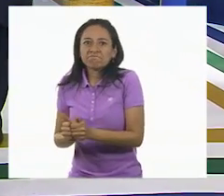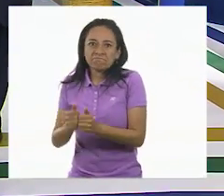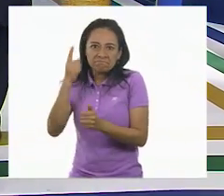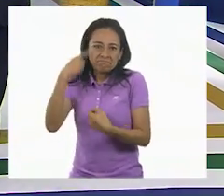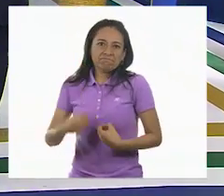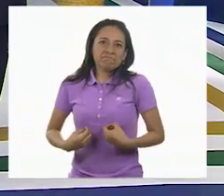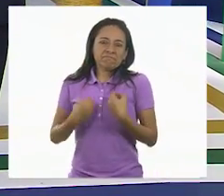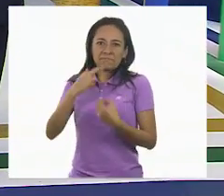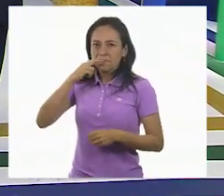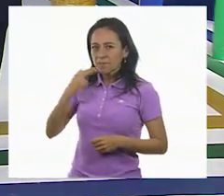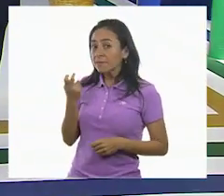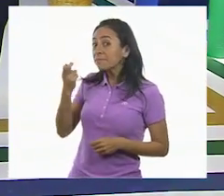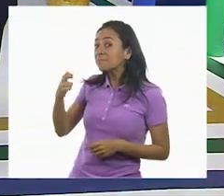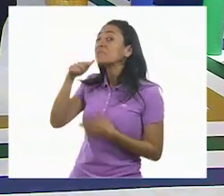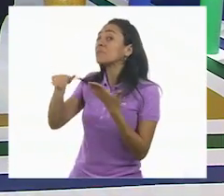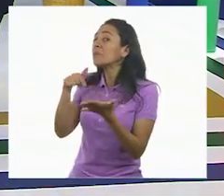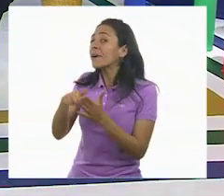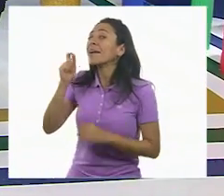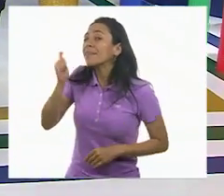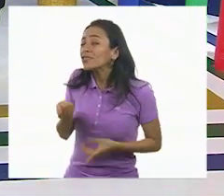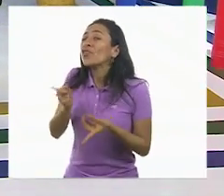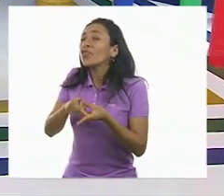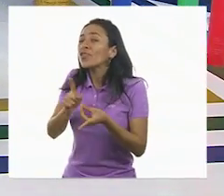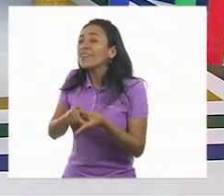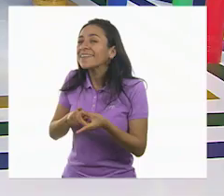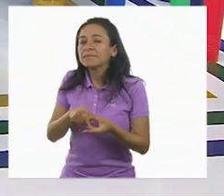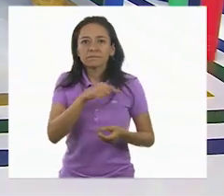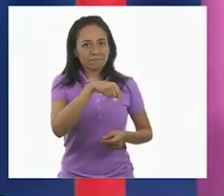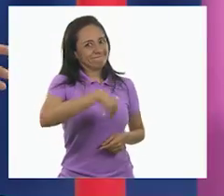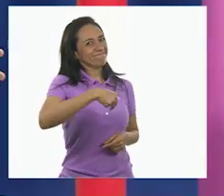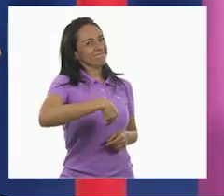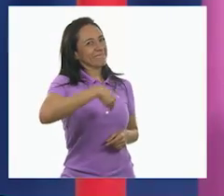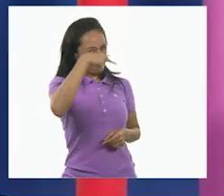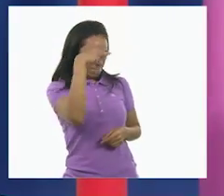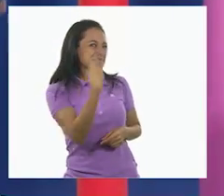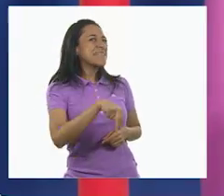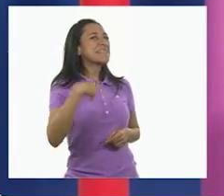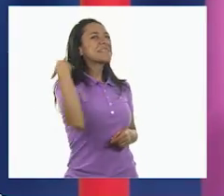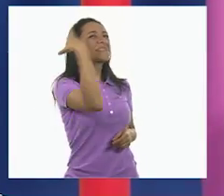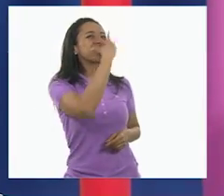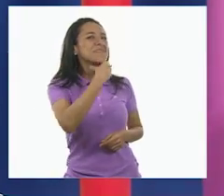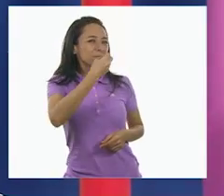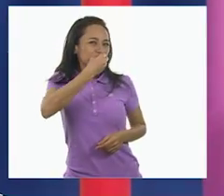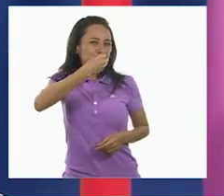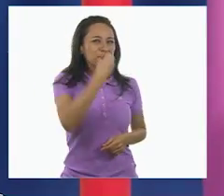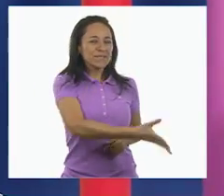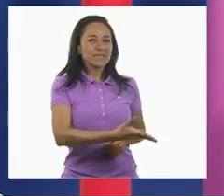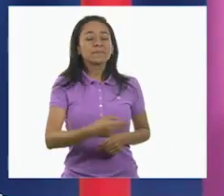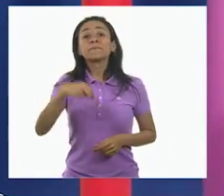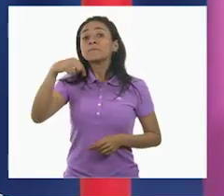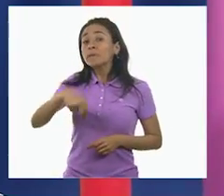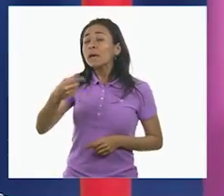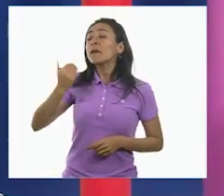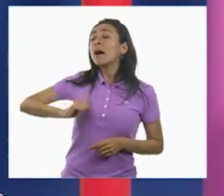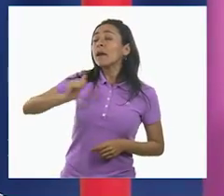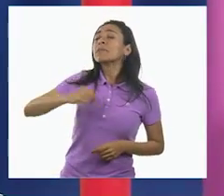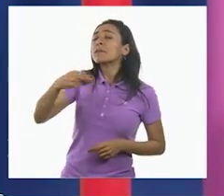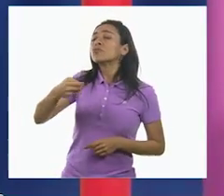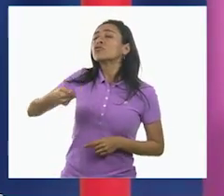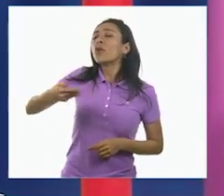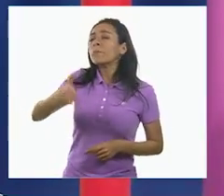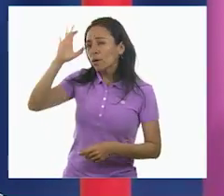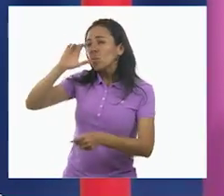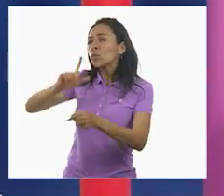refiriendo? Nuestro hermoso México. Conocido también por esta región cultural como Mesoamérica. Mesoamérica.